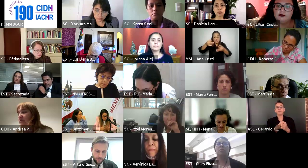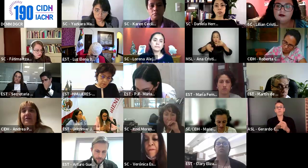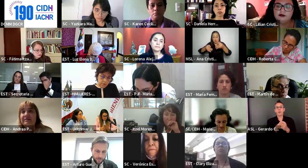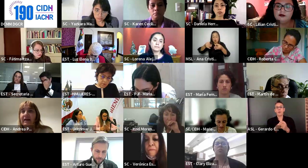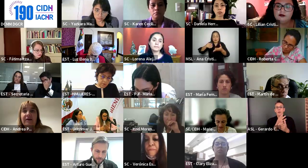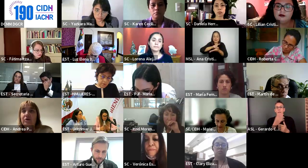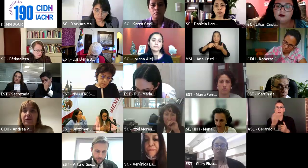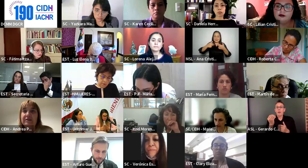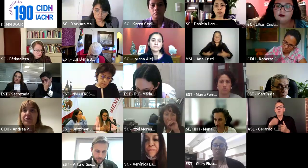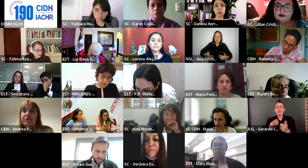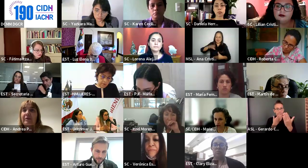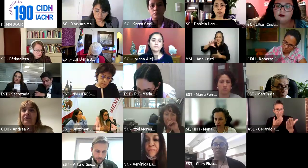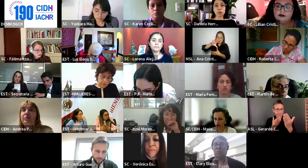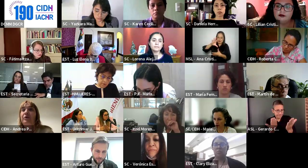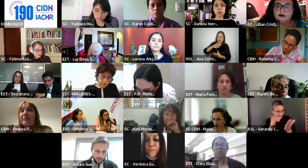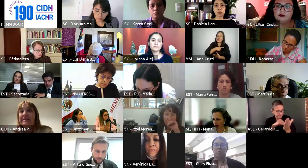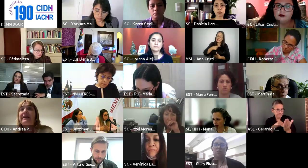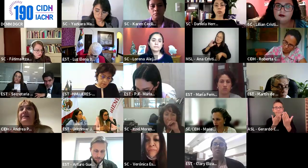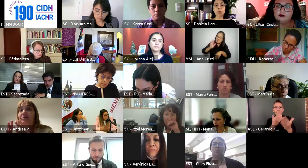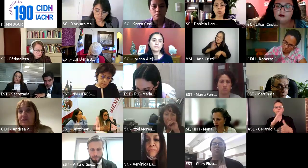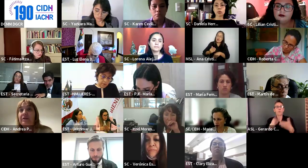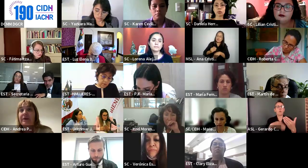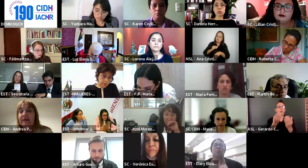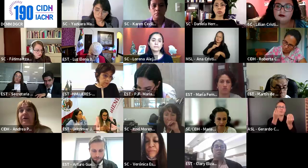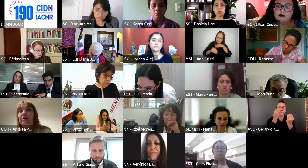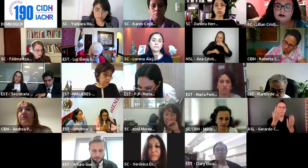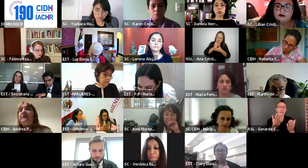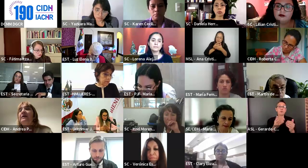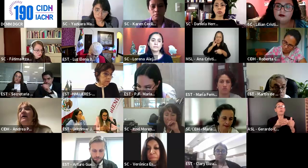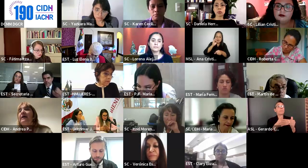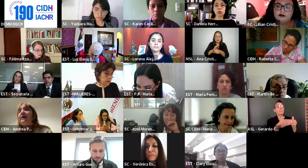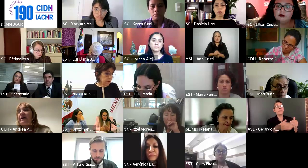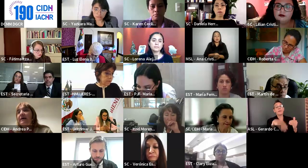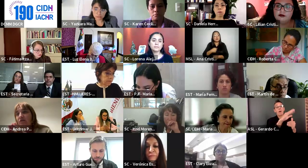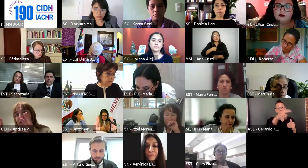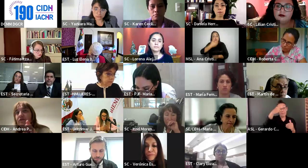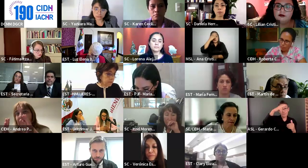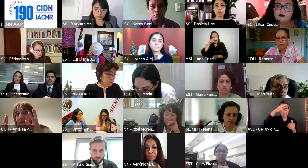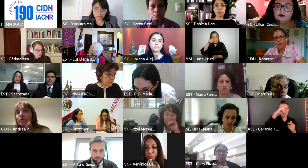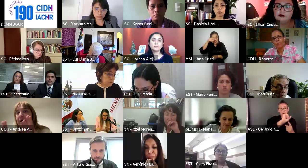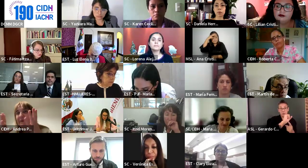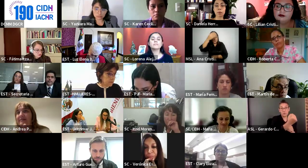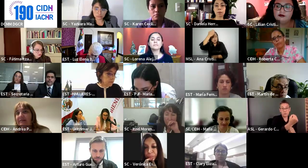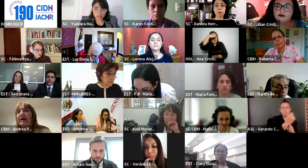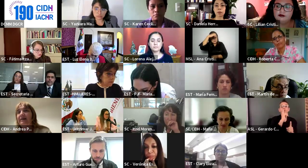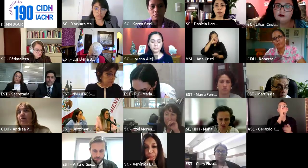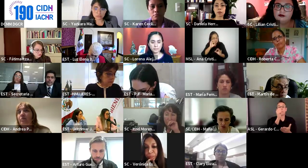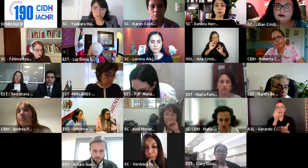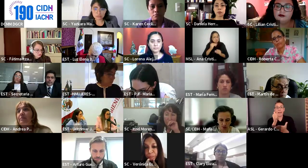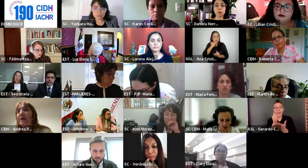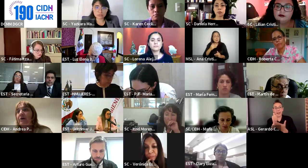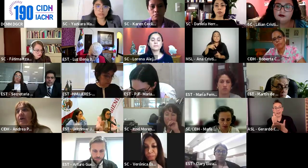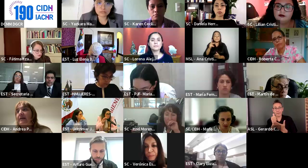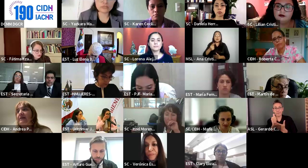Y entonces agradezco muchísimo esta información porque más allá de la situación de México, esto nos ayuda a pensar